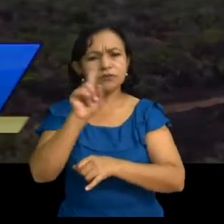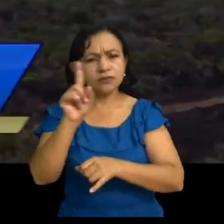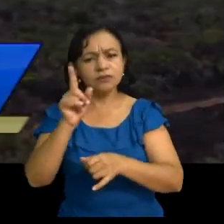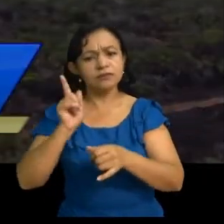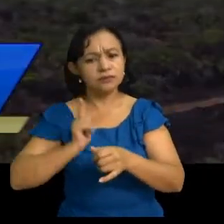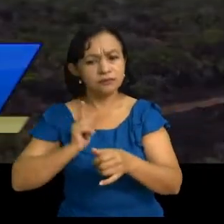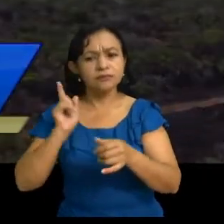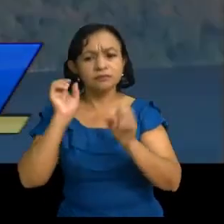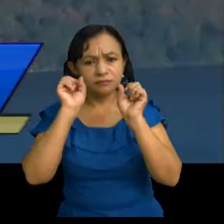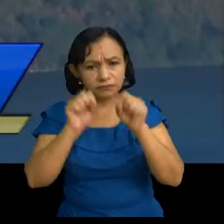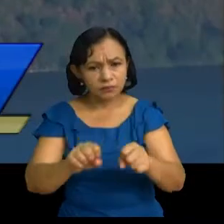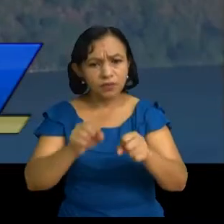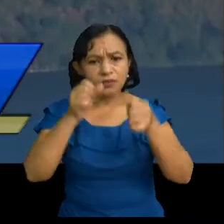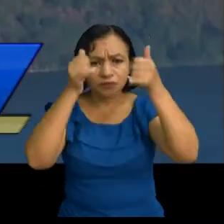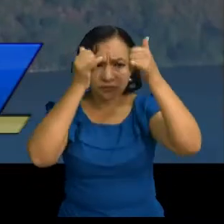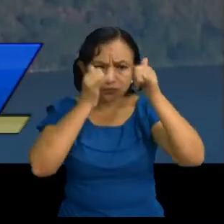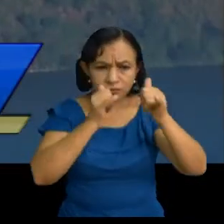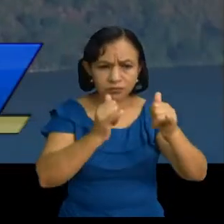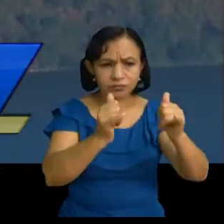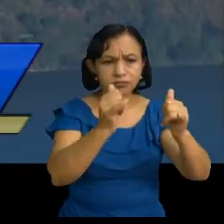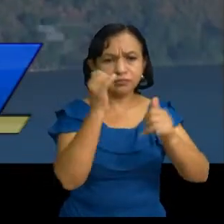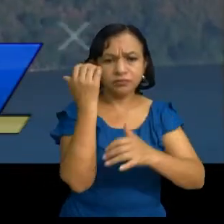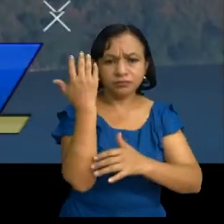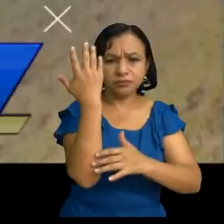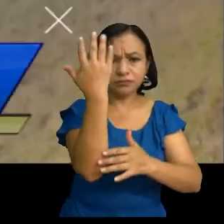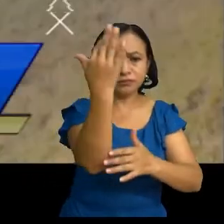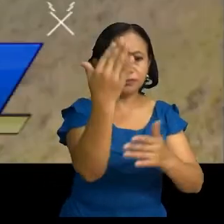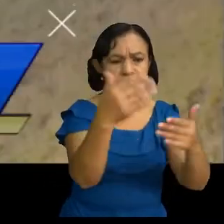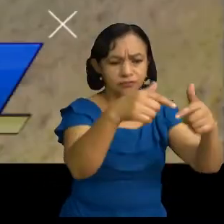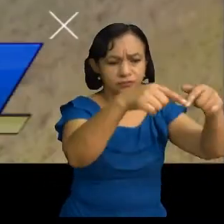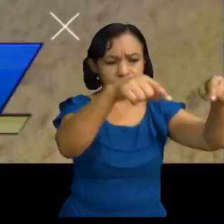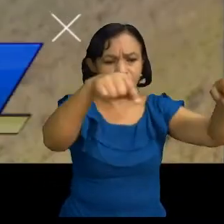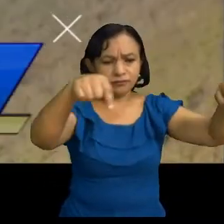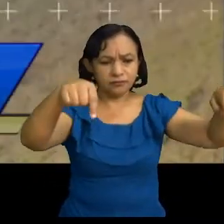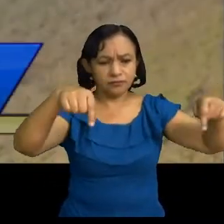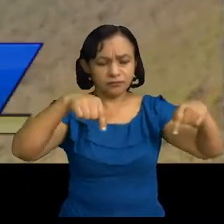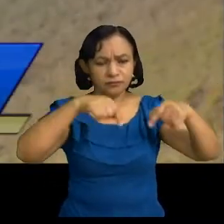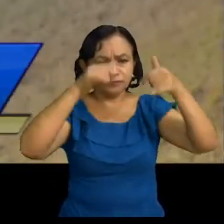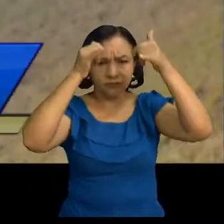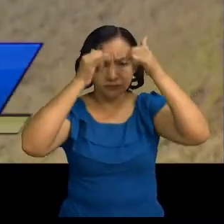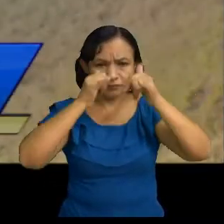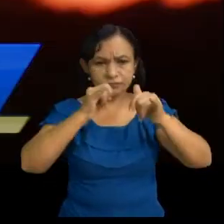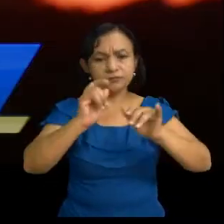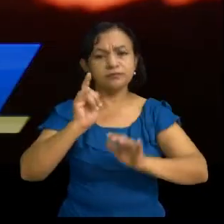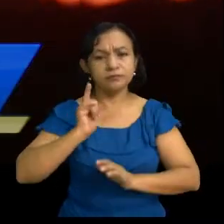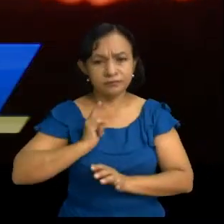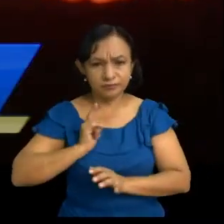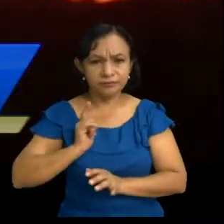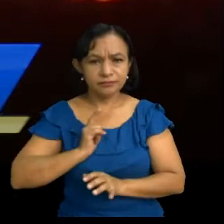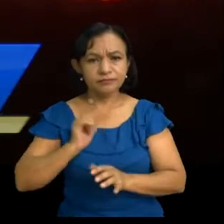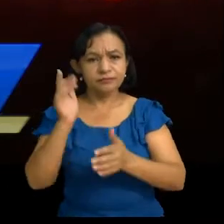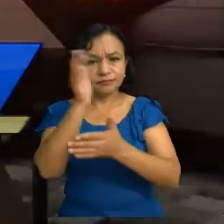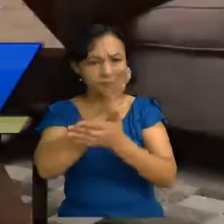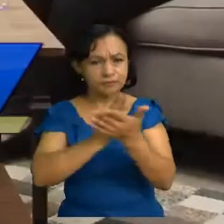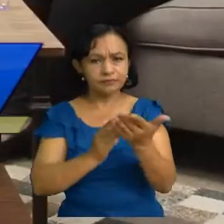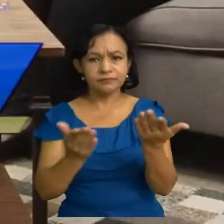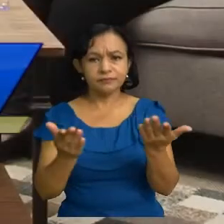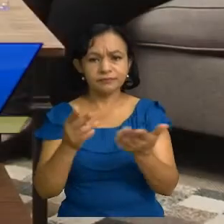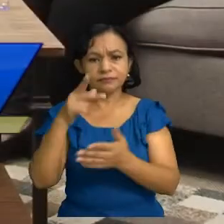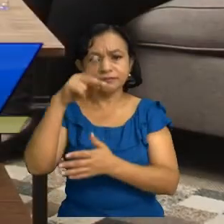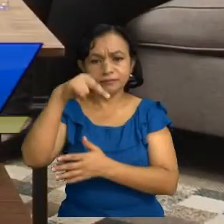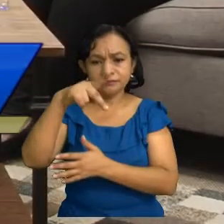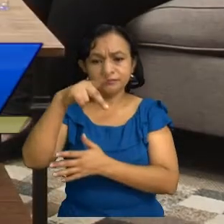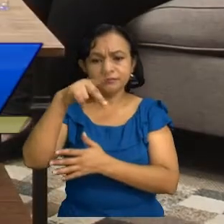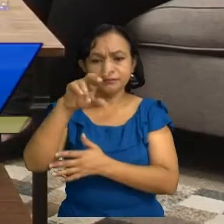ganado y mantener tus cercas vivas con árboles y muchos ganaderos tienen eso y es más como el pochote es prender